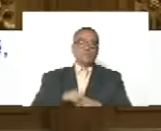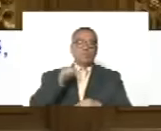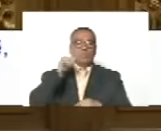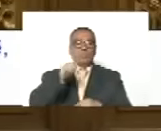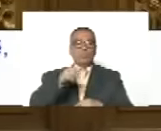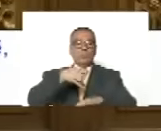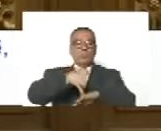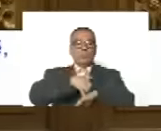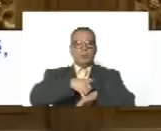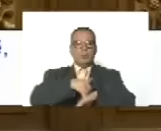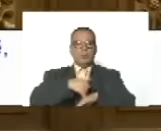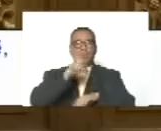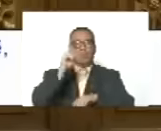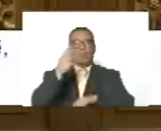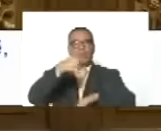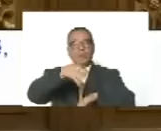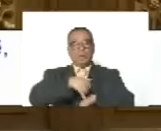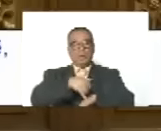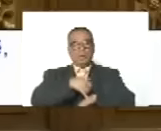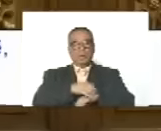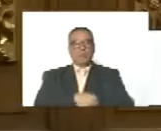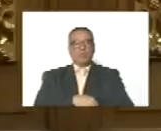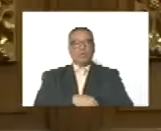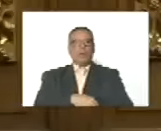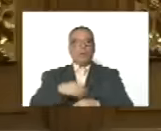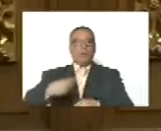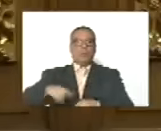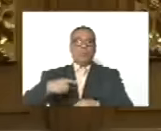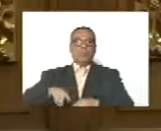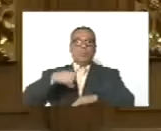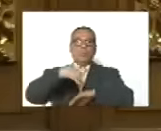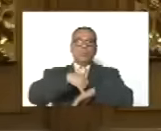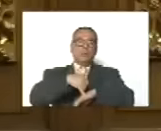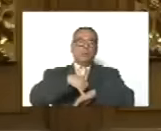hay una debilidad, el brazo